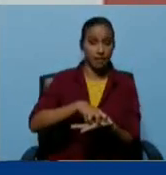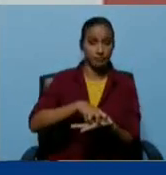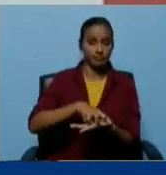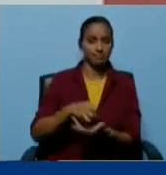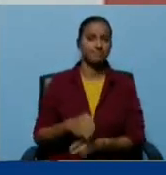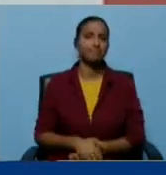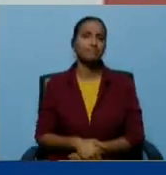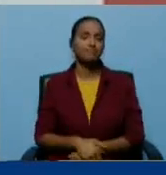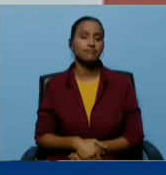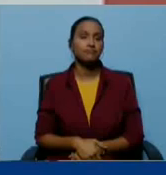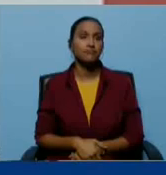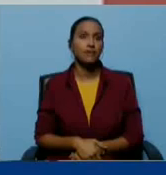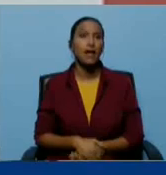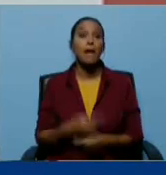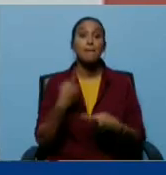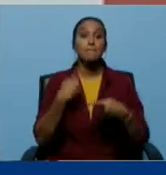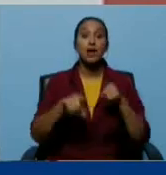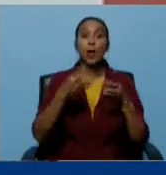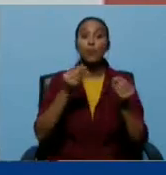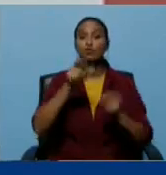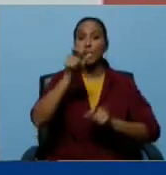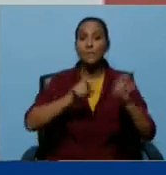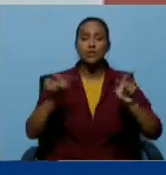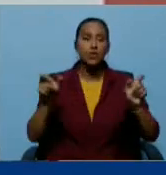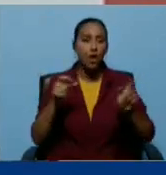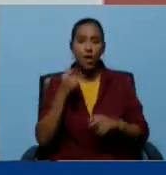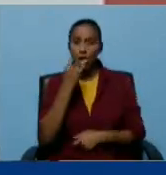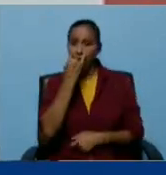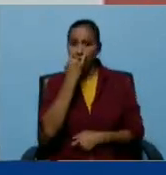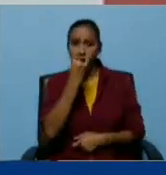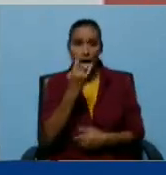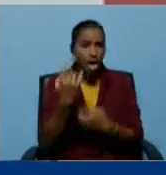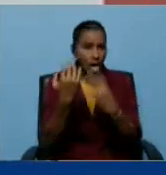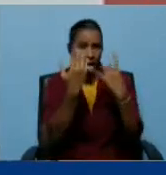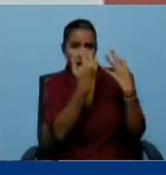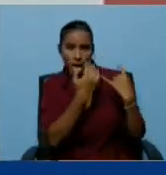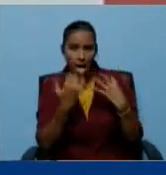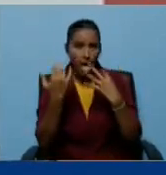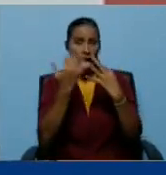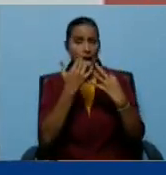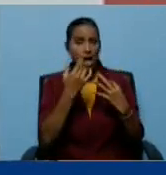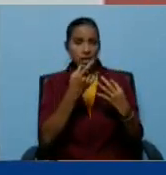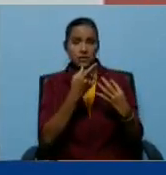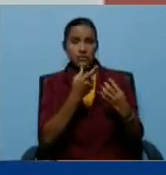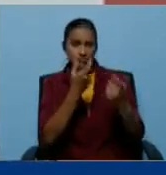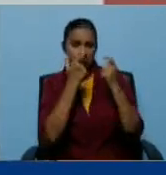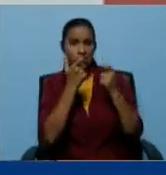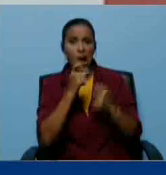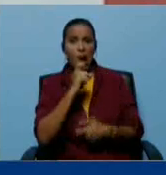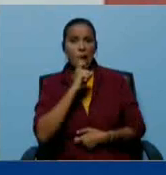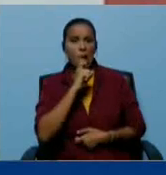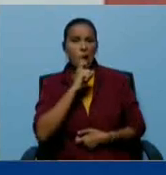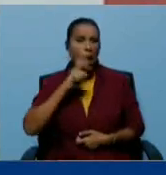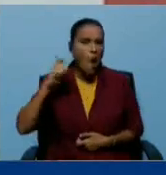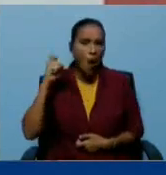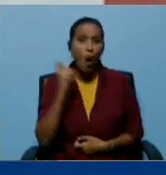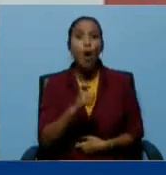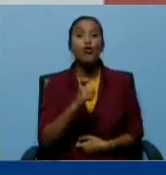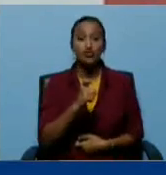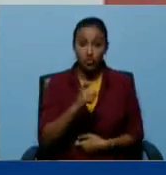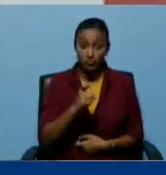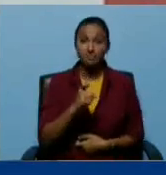Pero hubo gente que se cegó, se dejó engañar, se dejó llenar de odio. Esa marcha